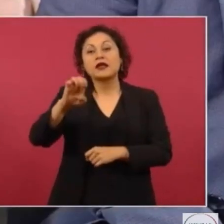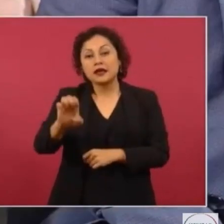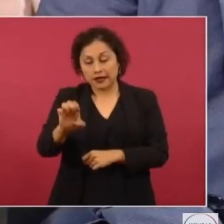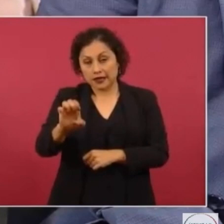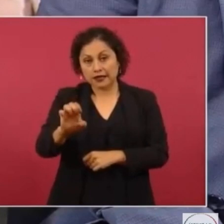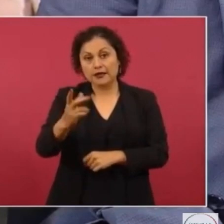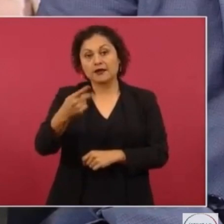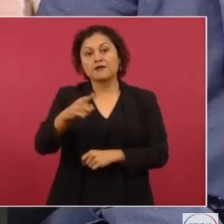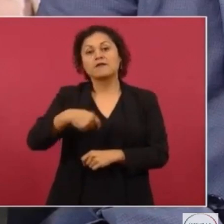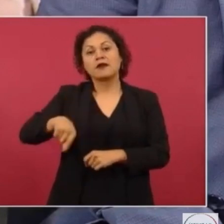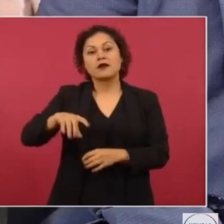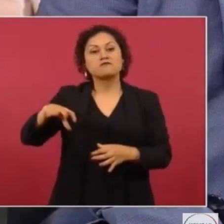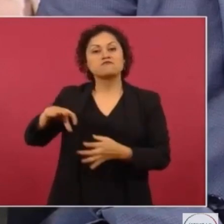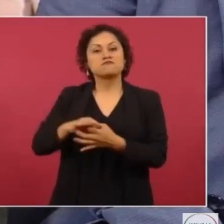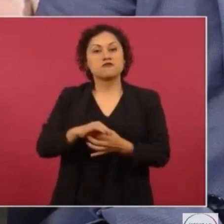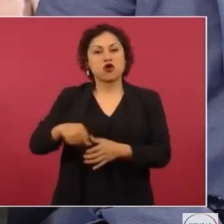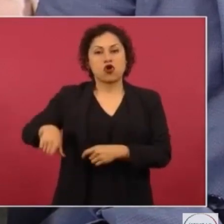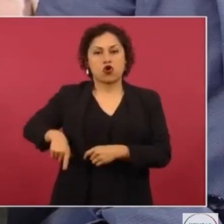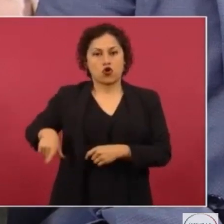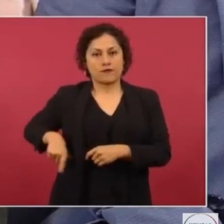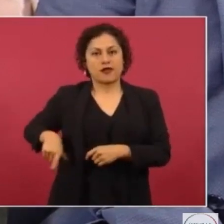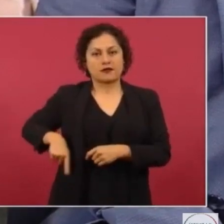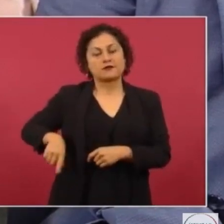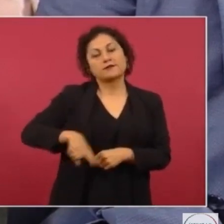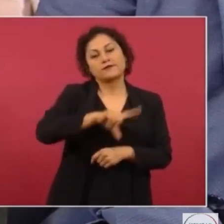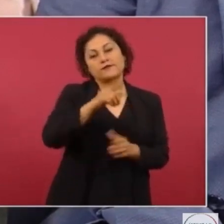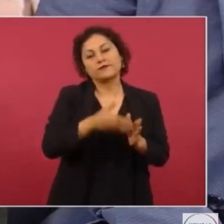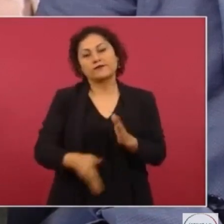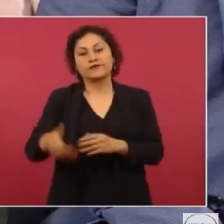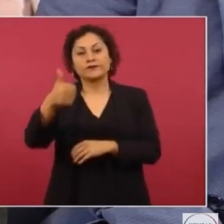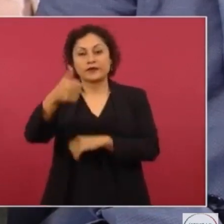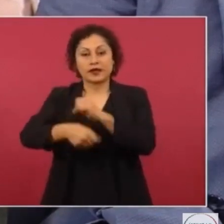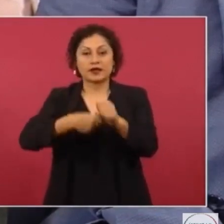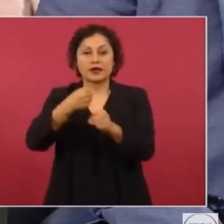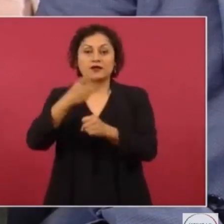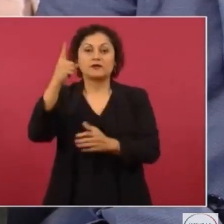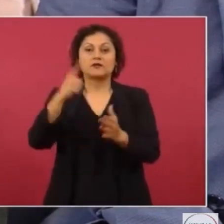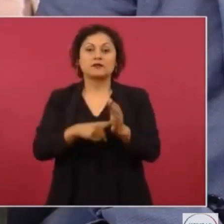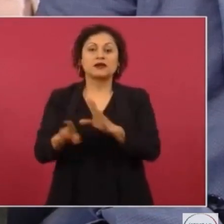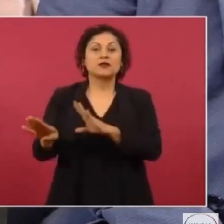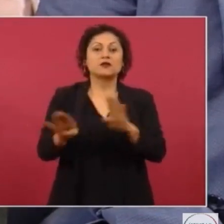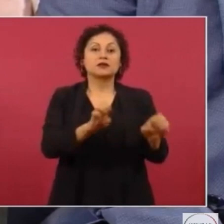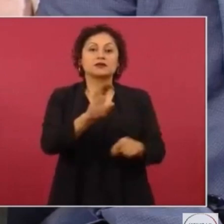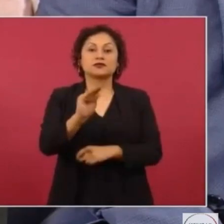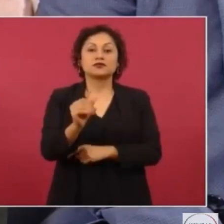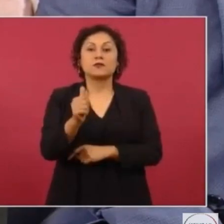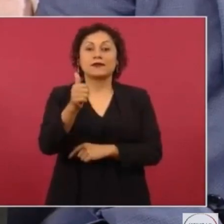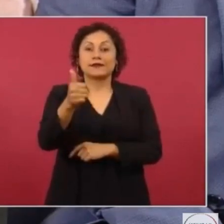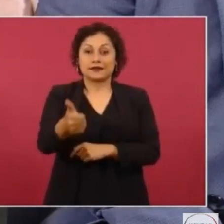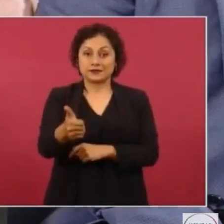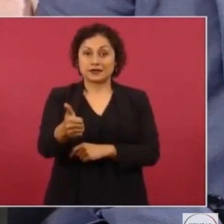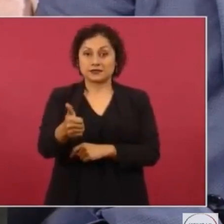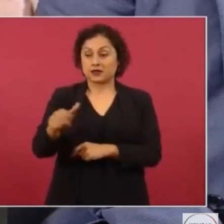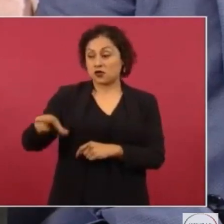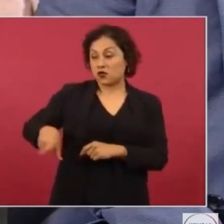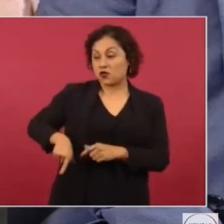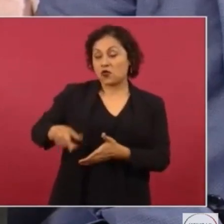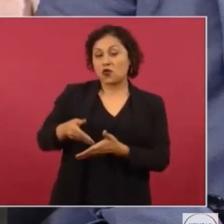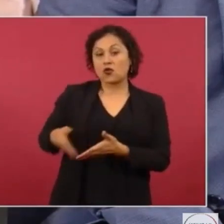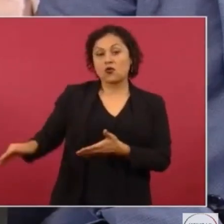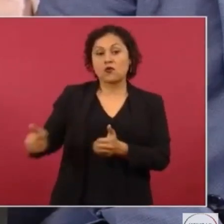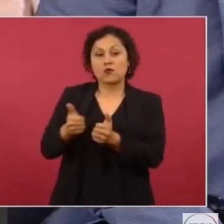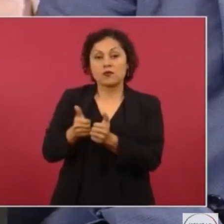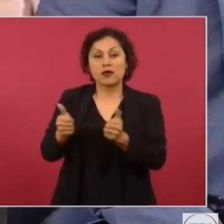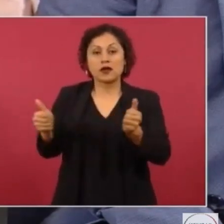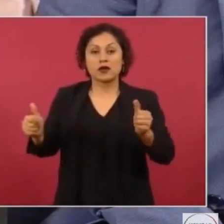poder del gobierno. 6 años después, 1996, es cuando se logra que los ciudadanos recuperen o separen del